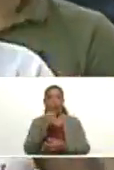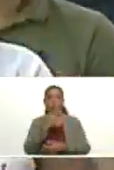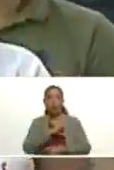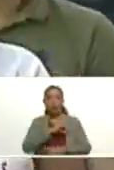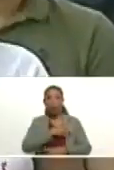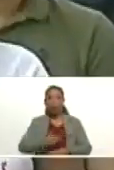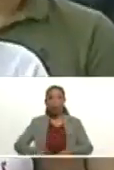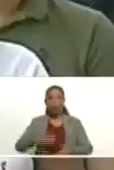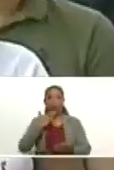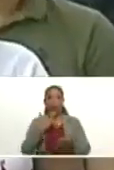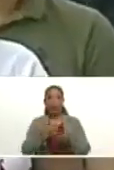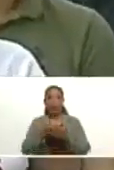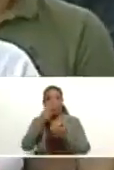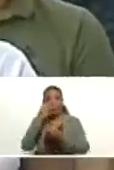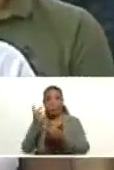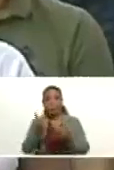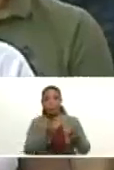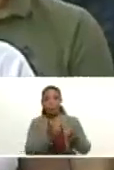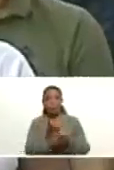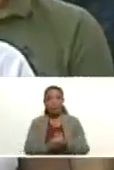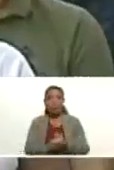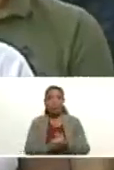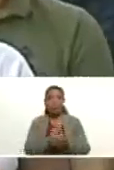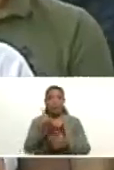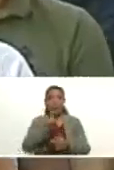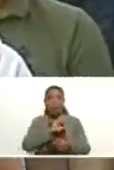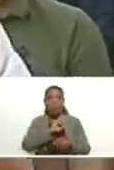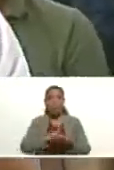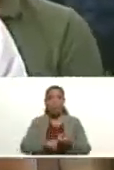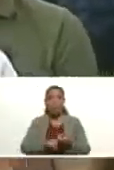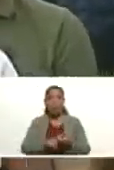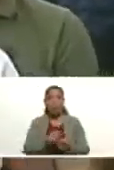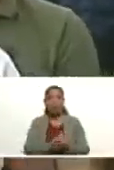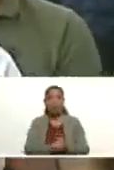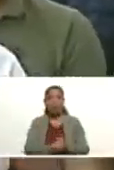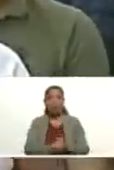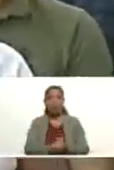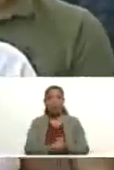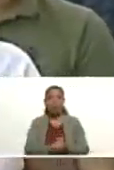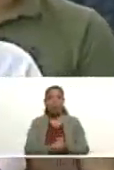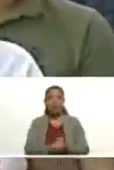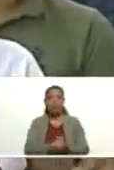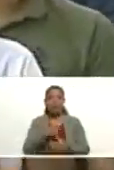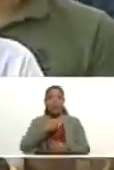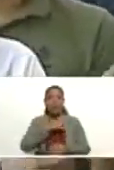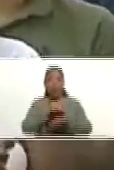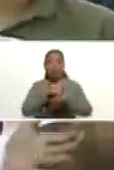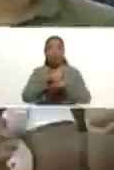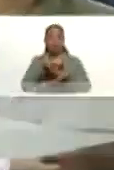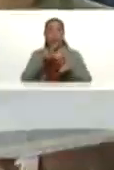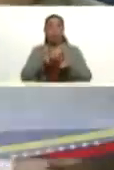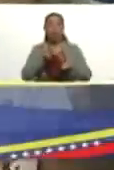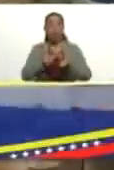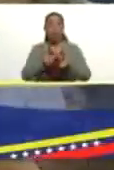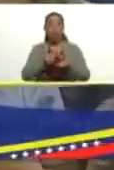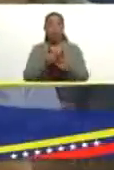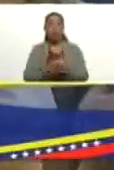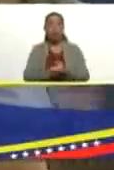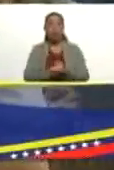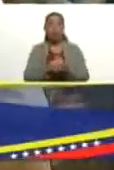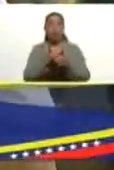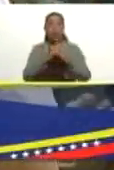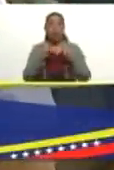presidente, darle la bienvenida a usted y a su esposa, la doctora Silvia Flores. Gracias, vale. A nuestro ministro de Vivienda, Ildemario Villarroel, y a